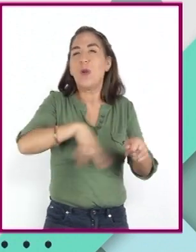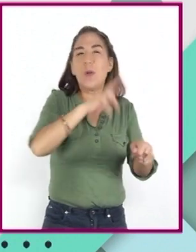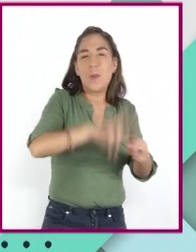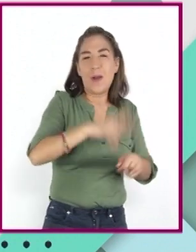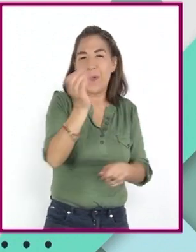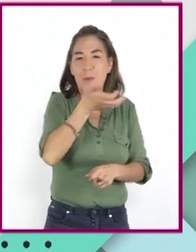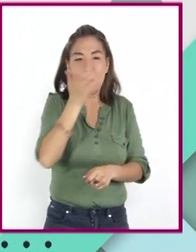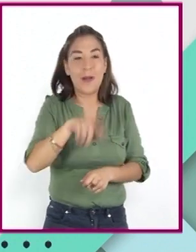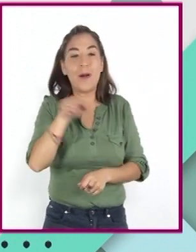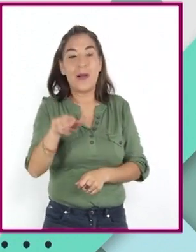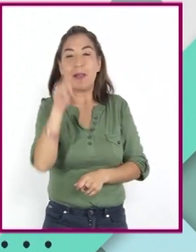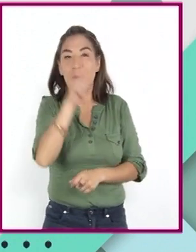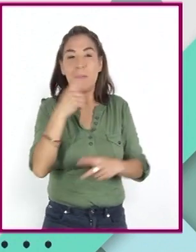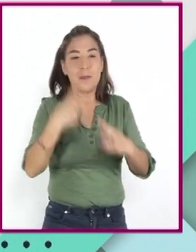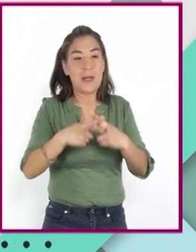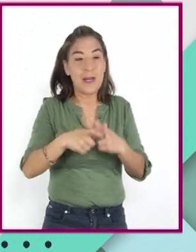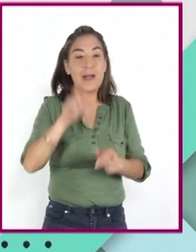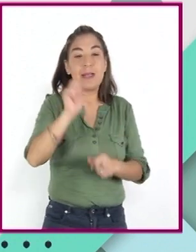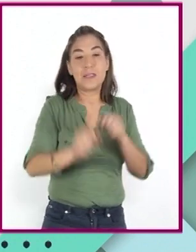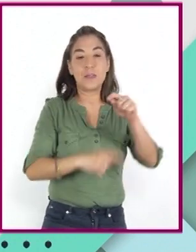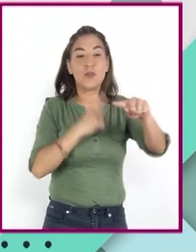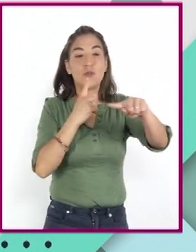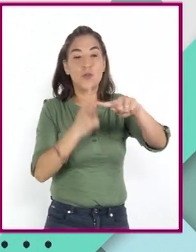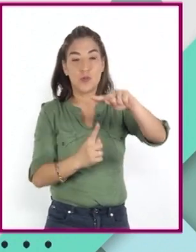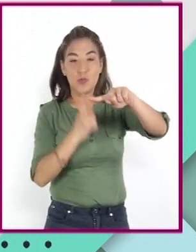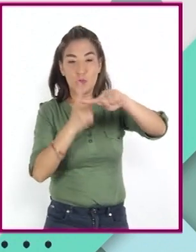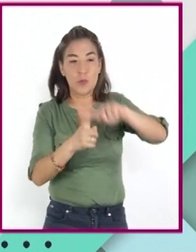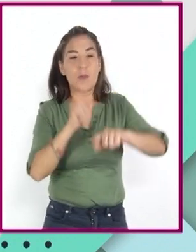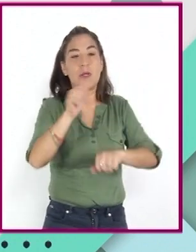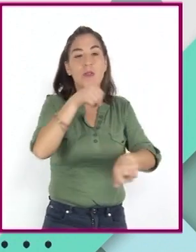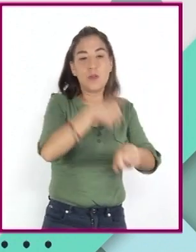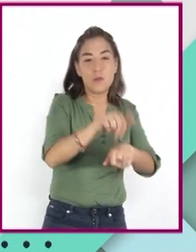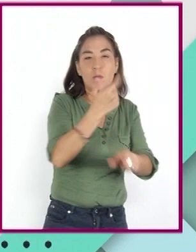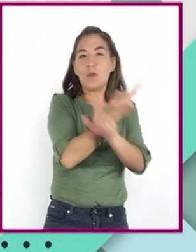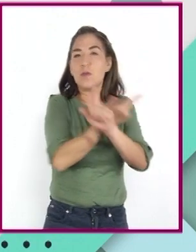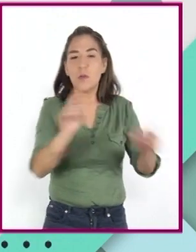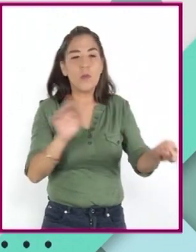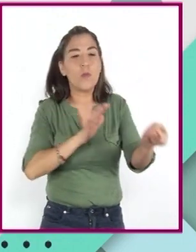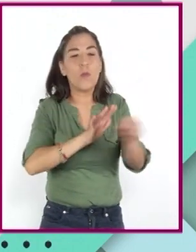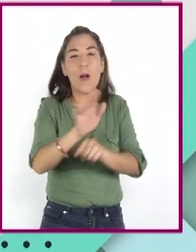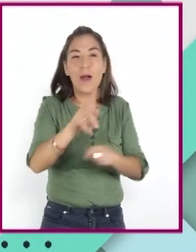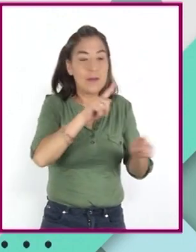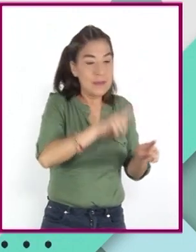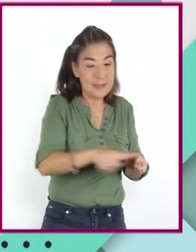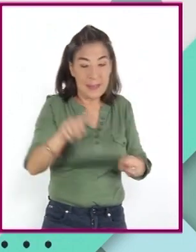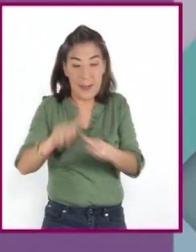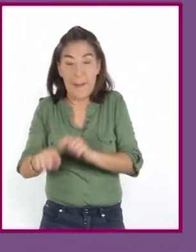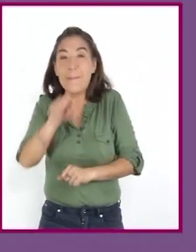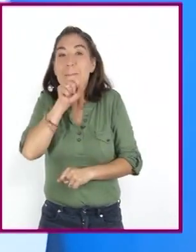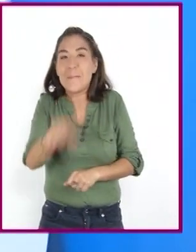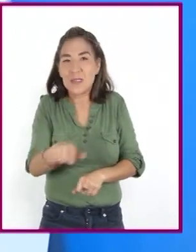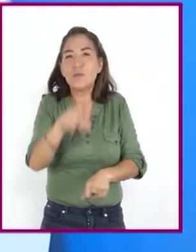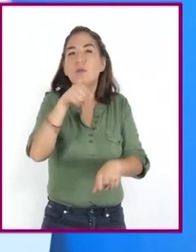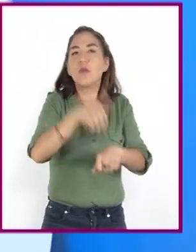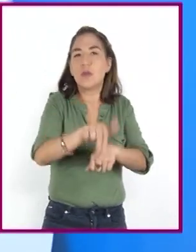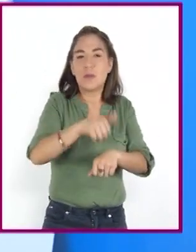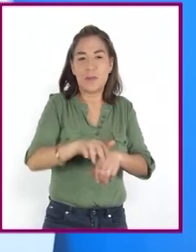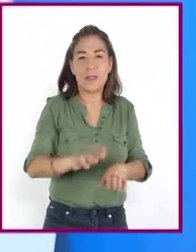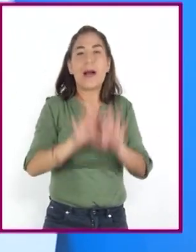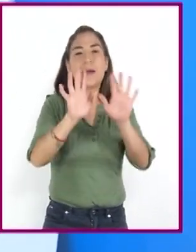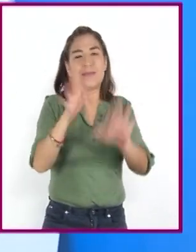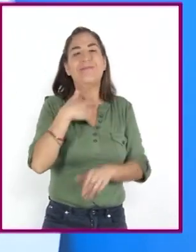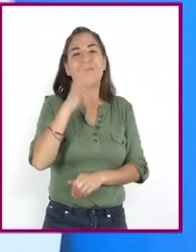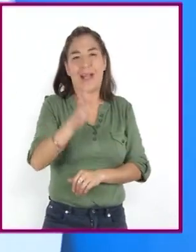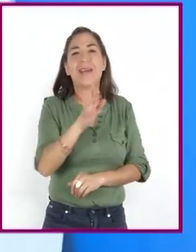de dos números cualesquiera por la diferencia de los mismos números. Ya tengo la